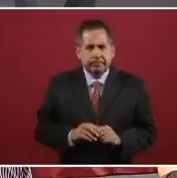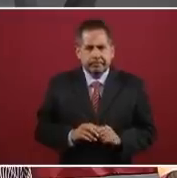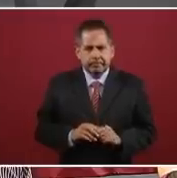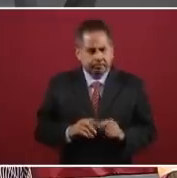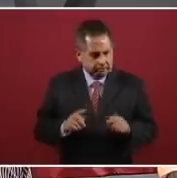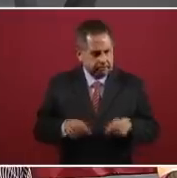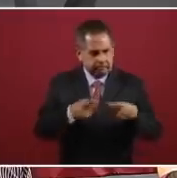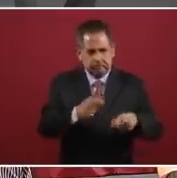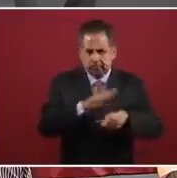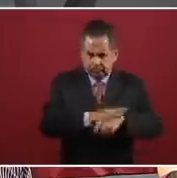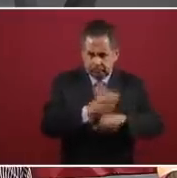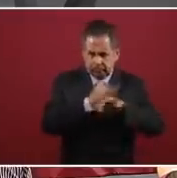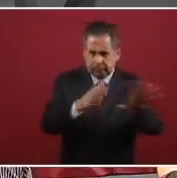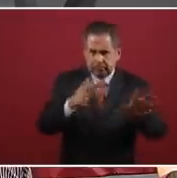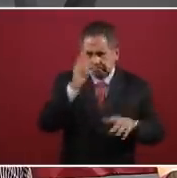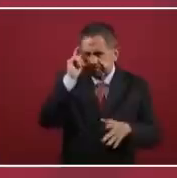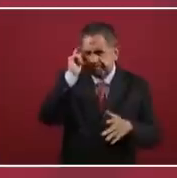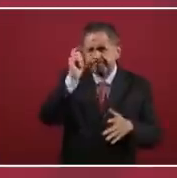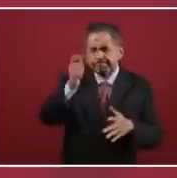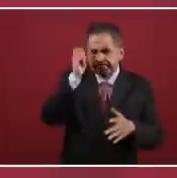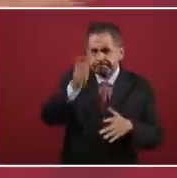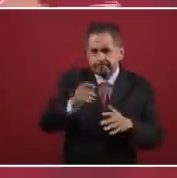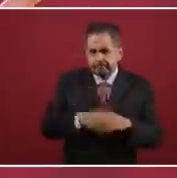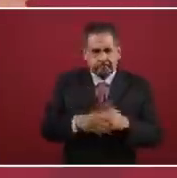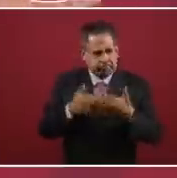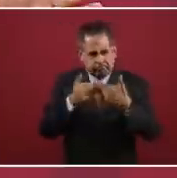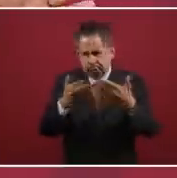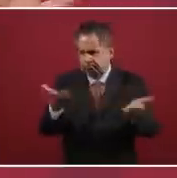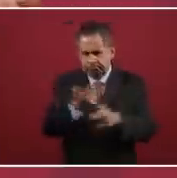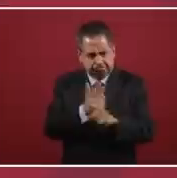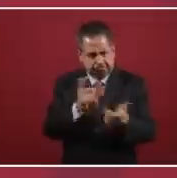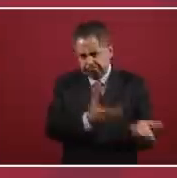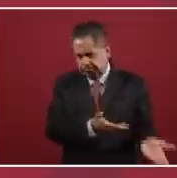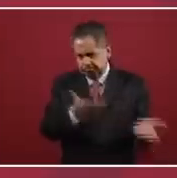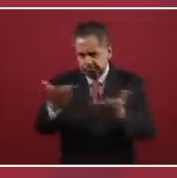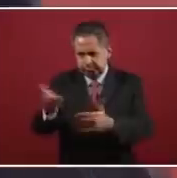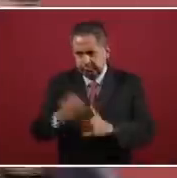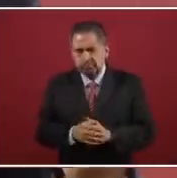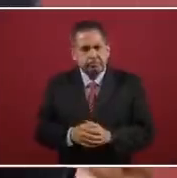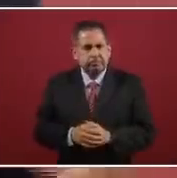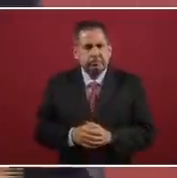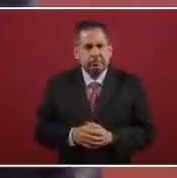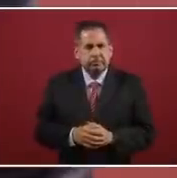recibir más información, están las puertas abiertas, no es